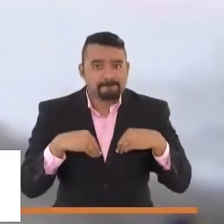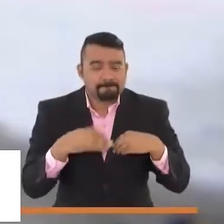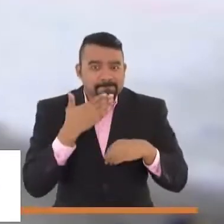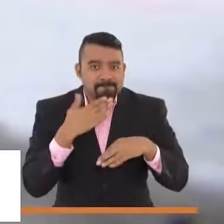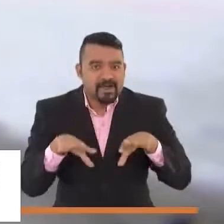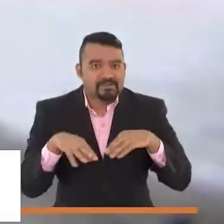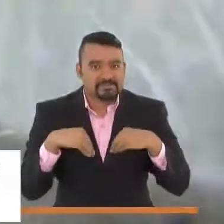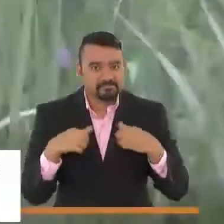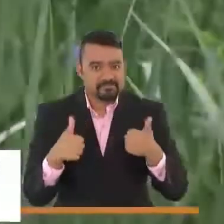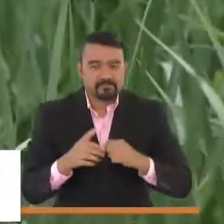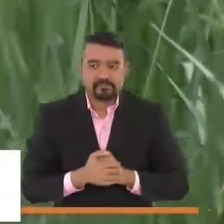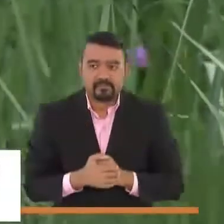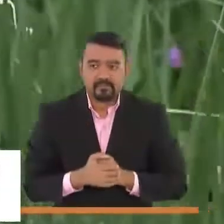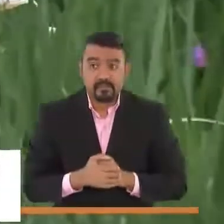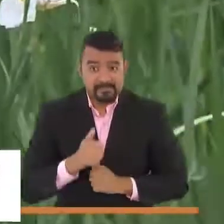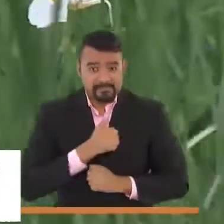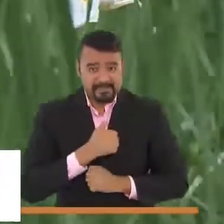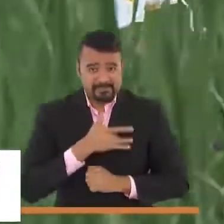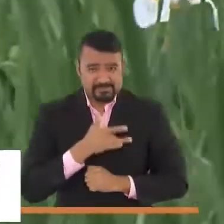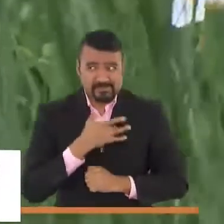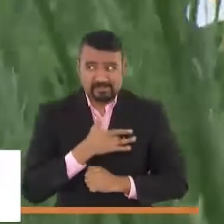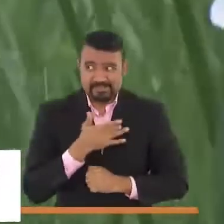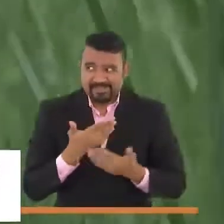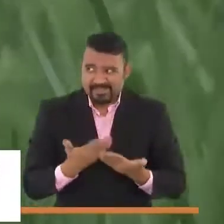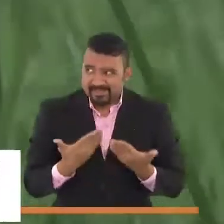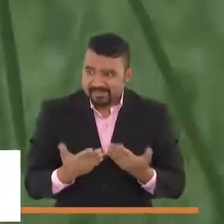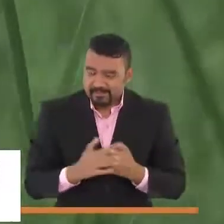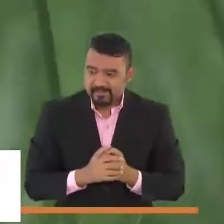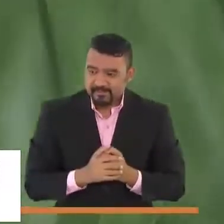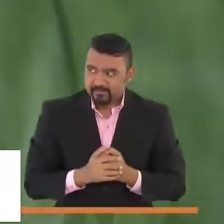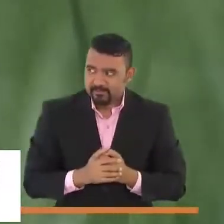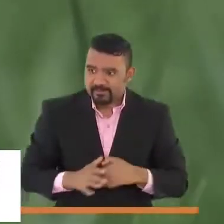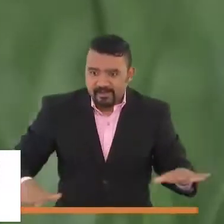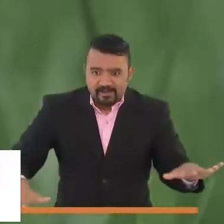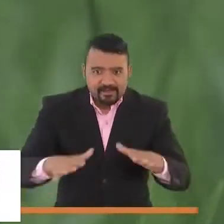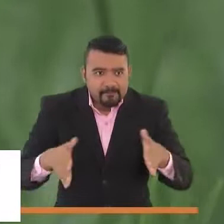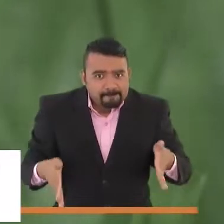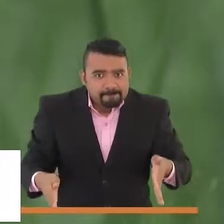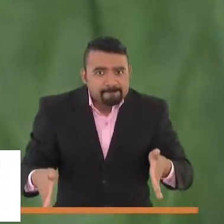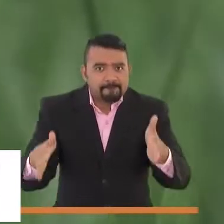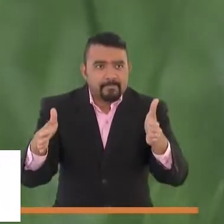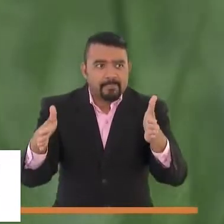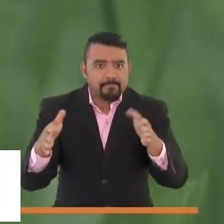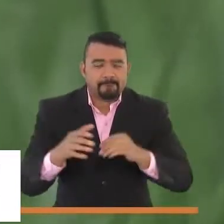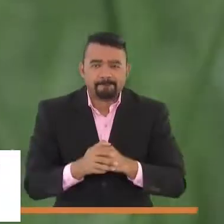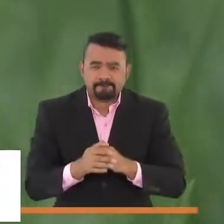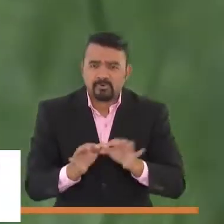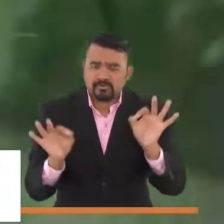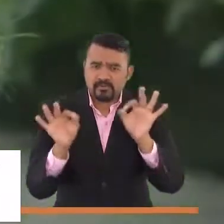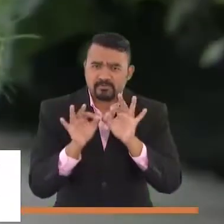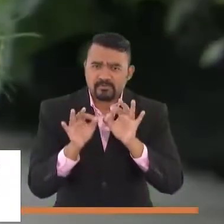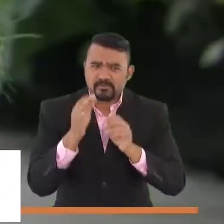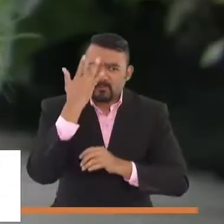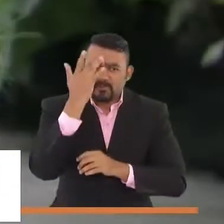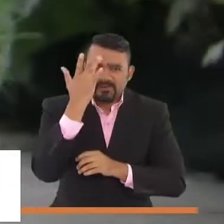para mí tiene un significado muy, muy valioso porque, digámoslo, esta es la segunda